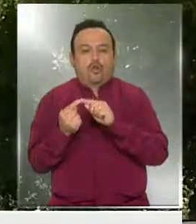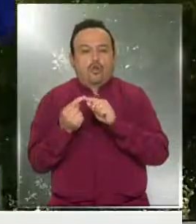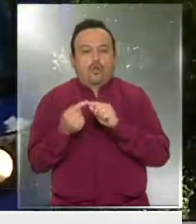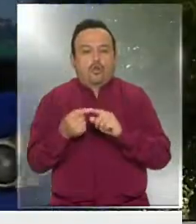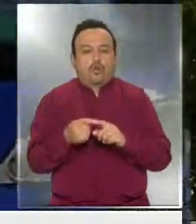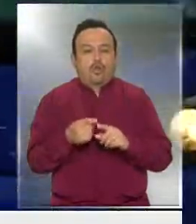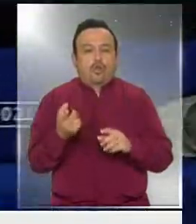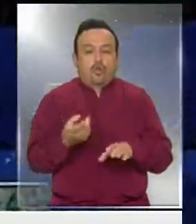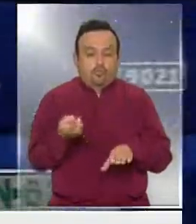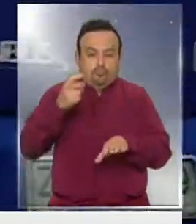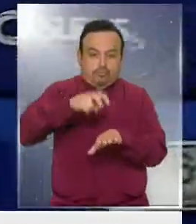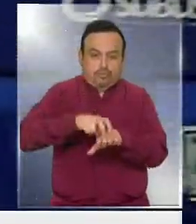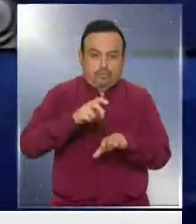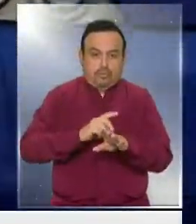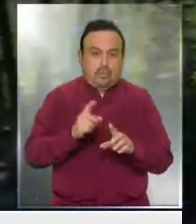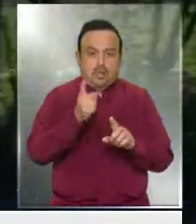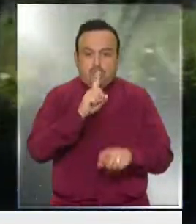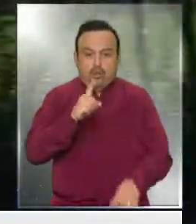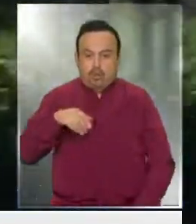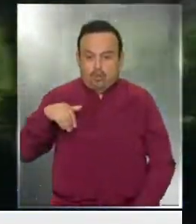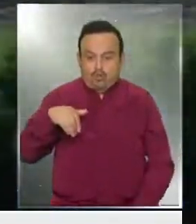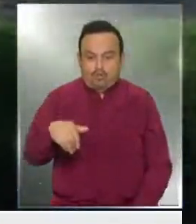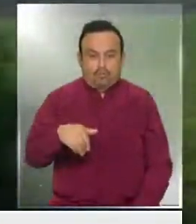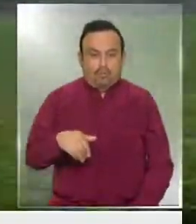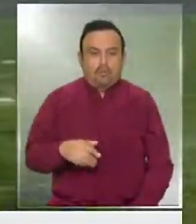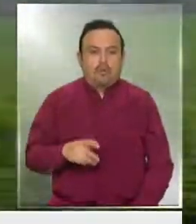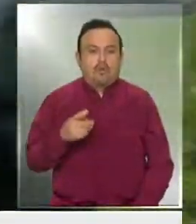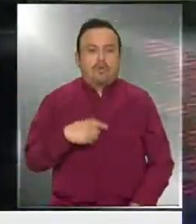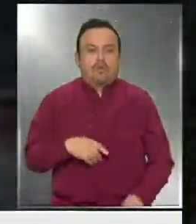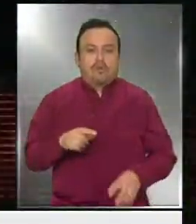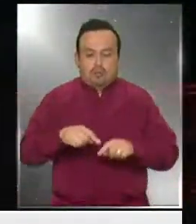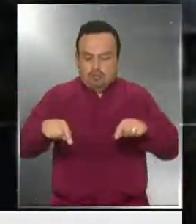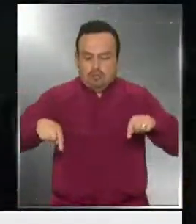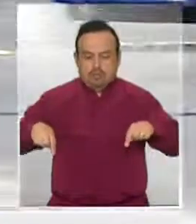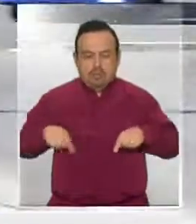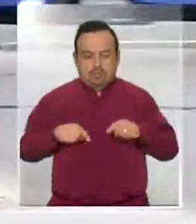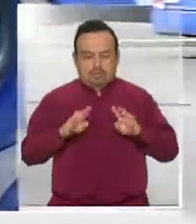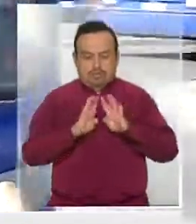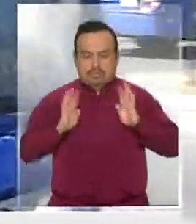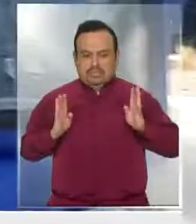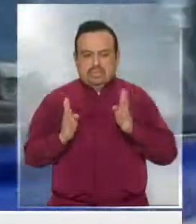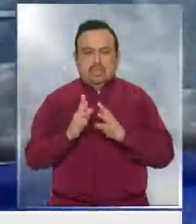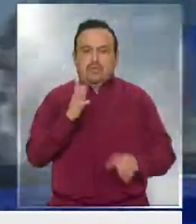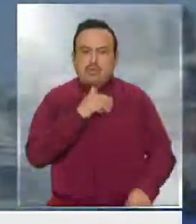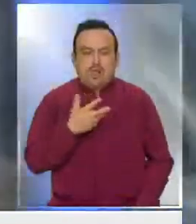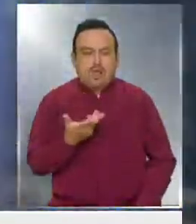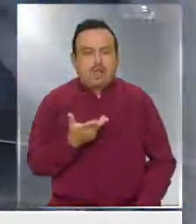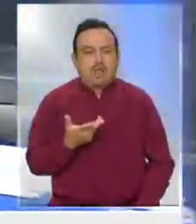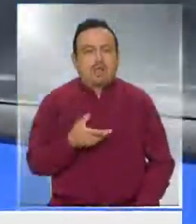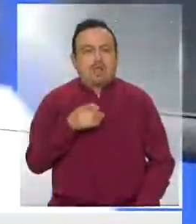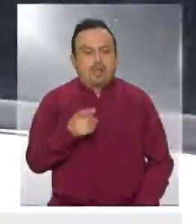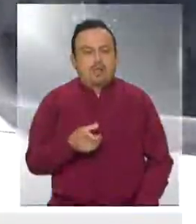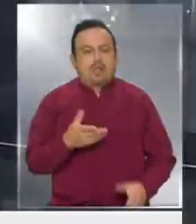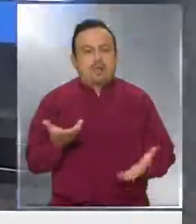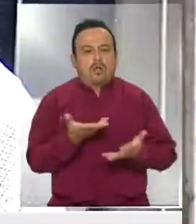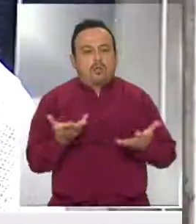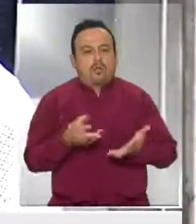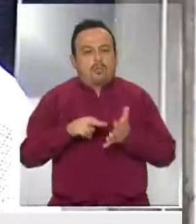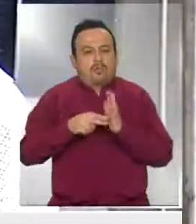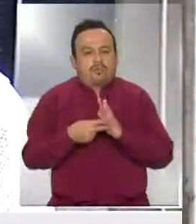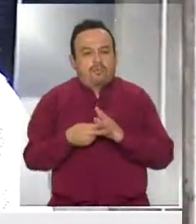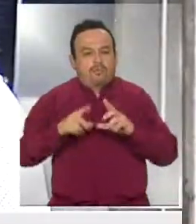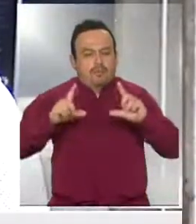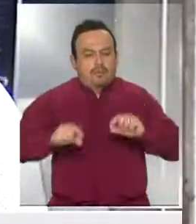pasajeros. Denuncian que no todas las máquinas tienen cabina de aislamiento. Por lo mismo, se determinó una medida para afrontar este problema.